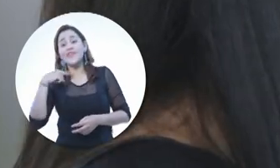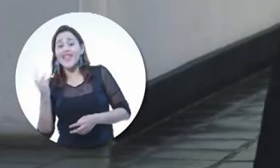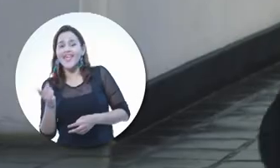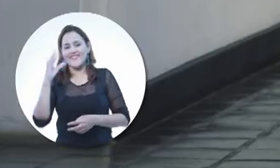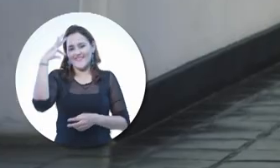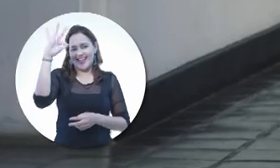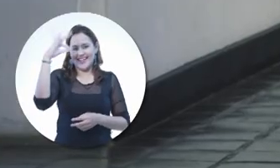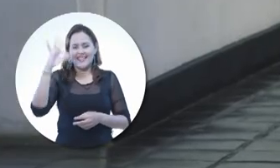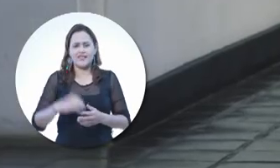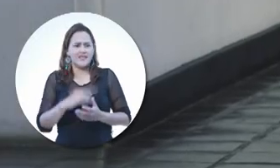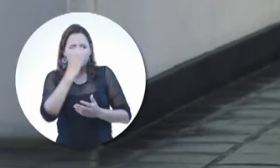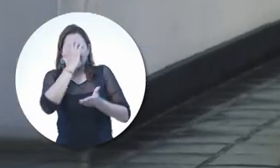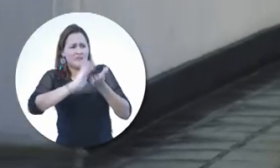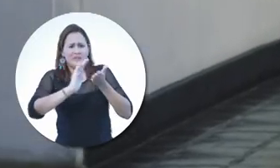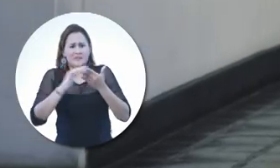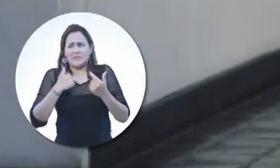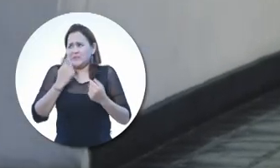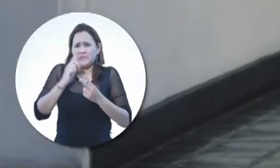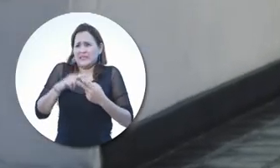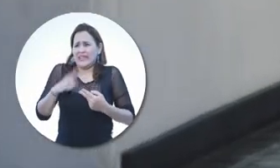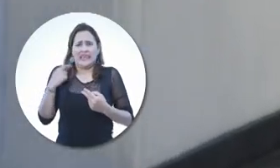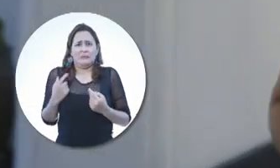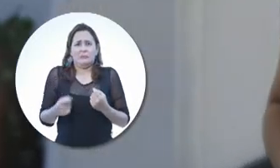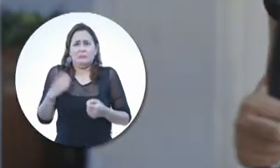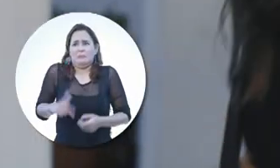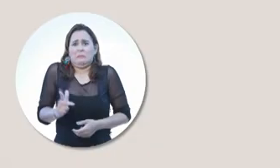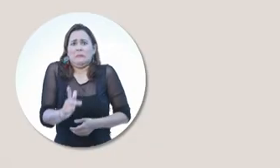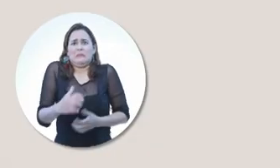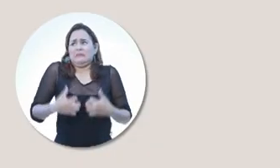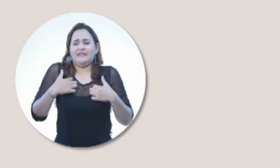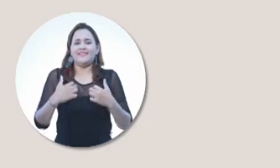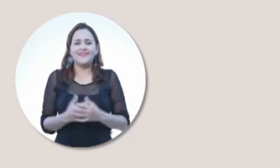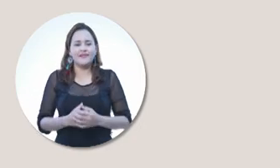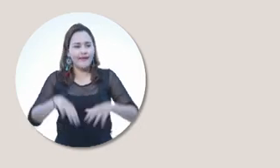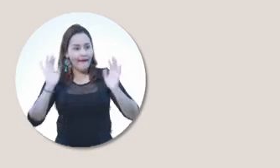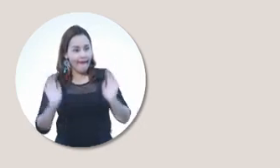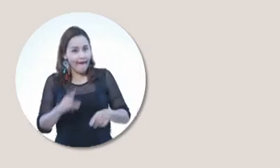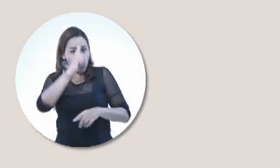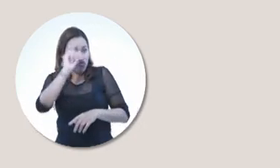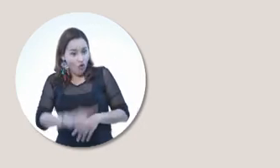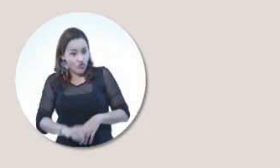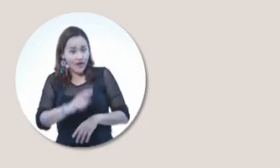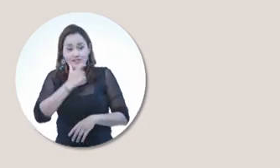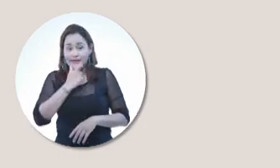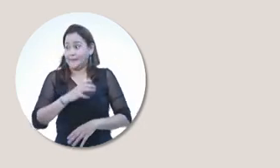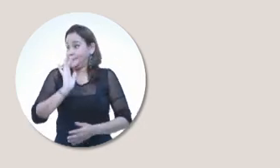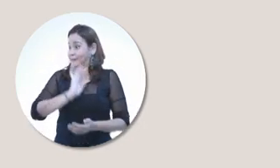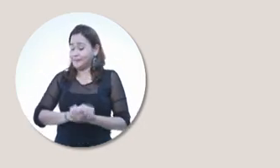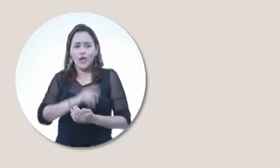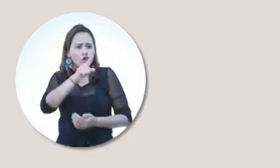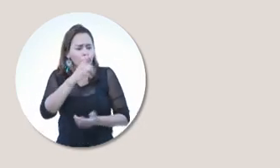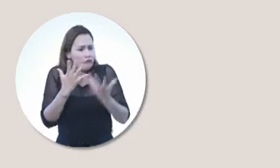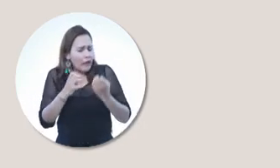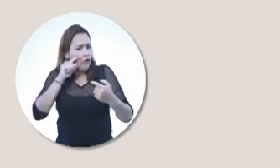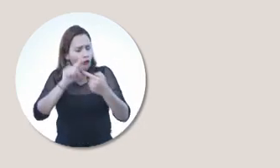Sorry. Wait, it's easier in English. I like to meet you. Anda, así que Carito no habla en inglés. ¿Quieres